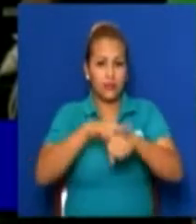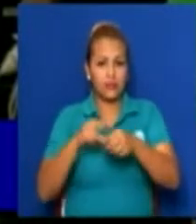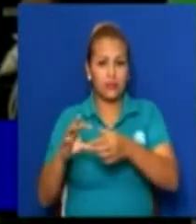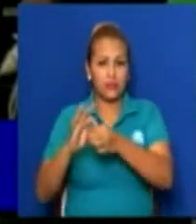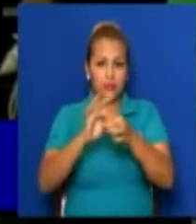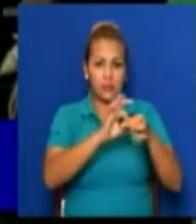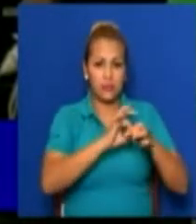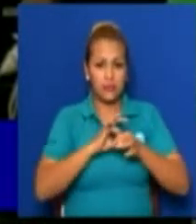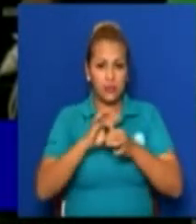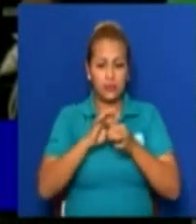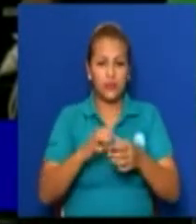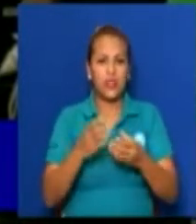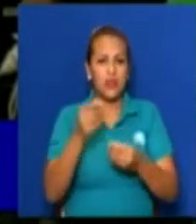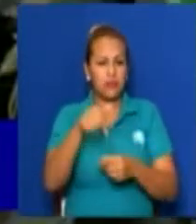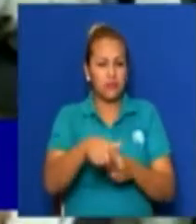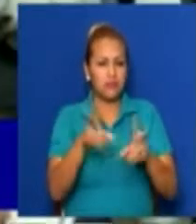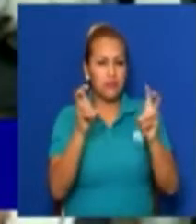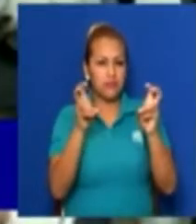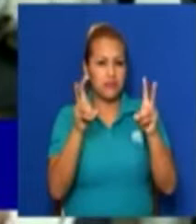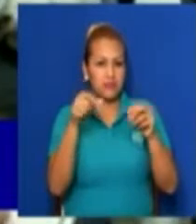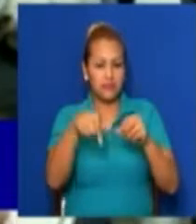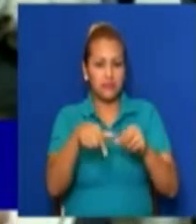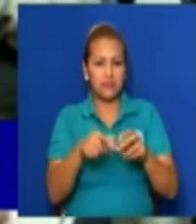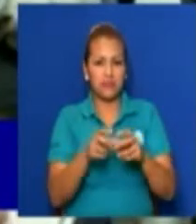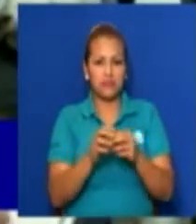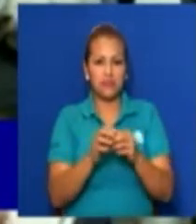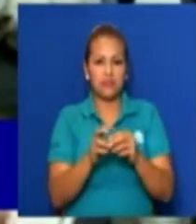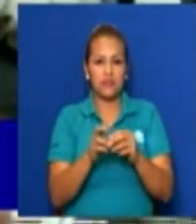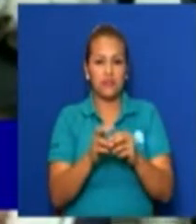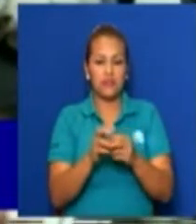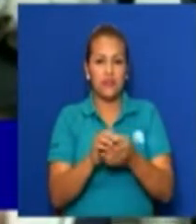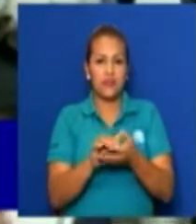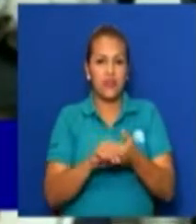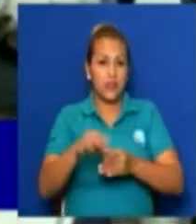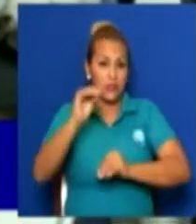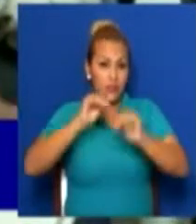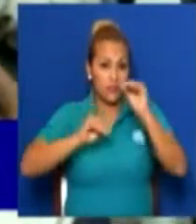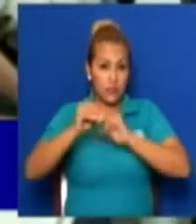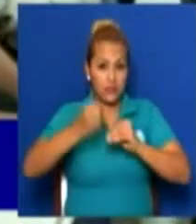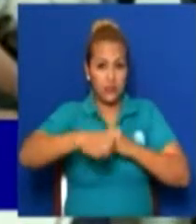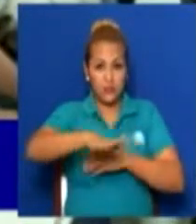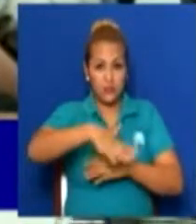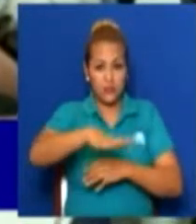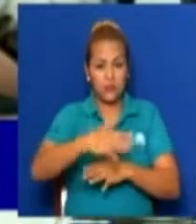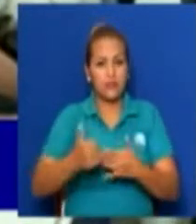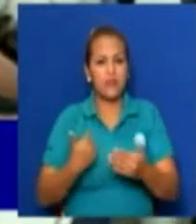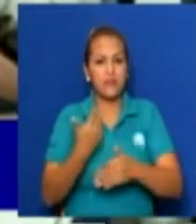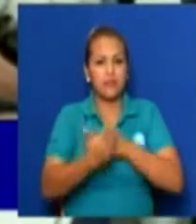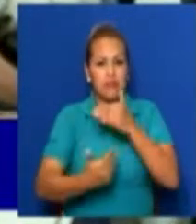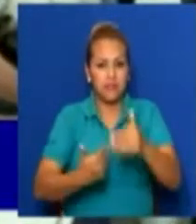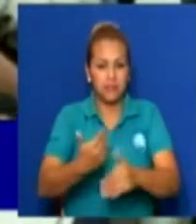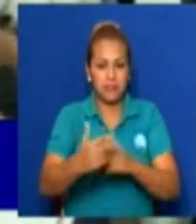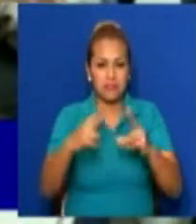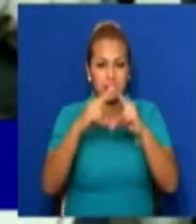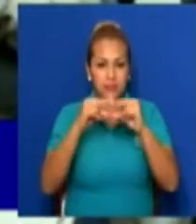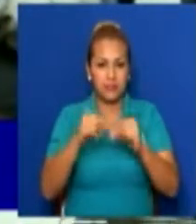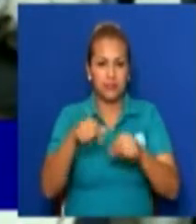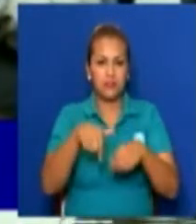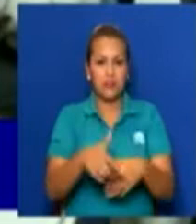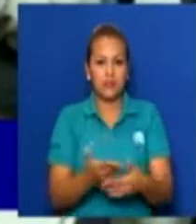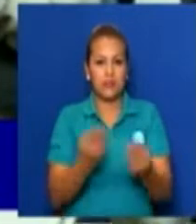asuntos económicos y sociales, reconoce los avances que el Estado tiene en